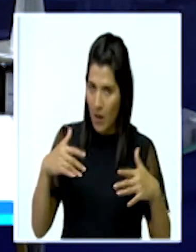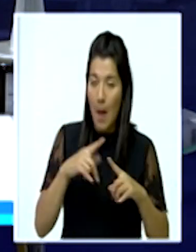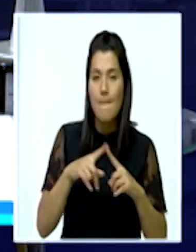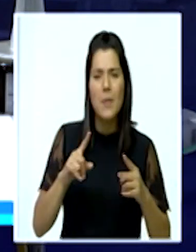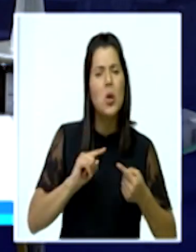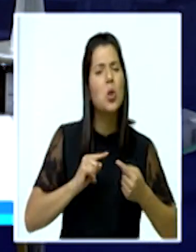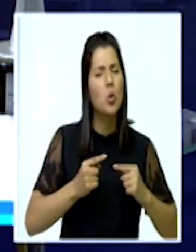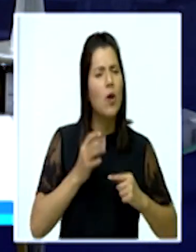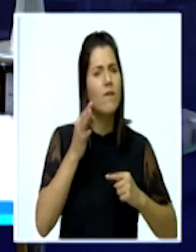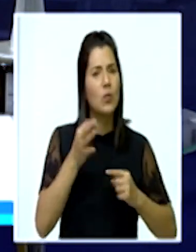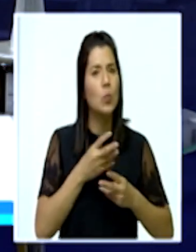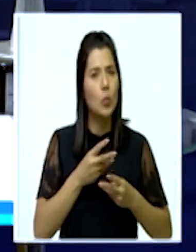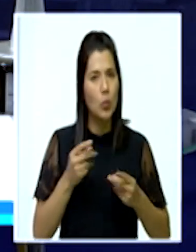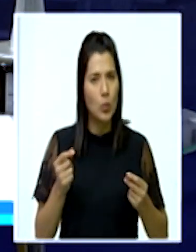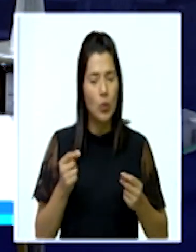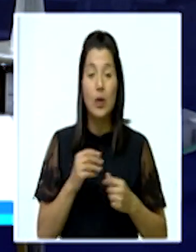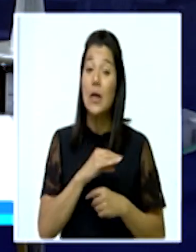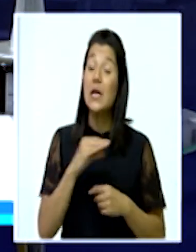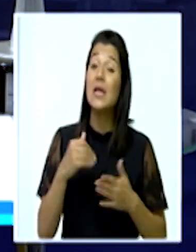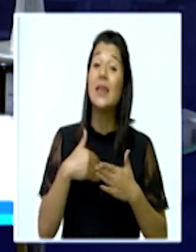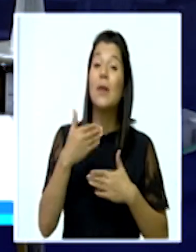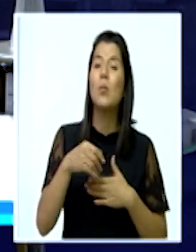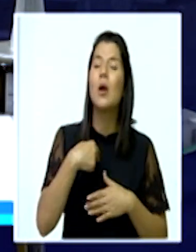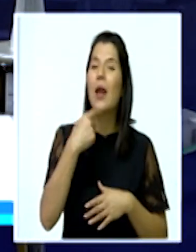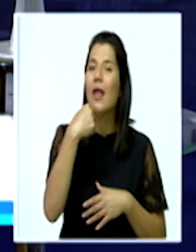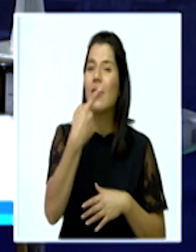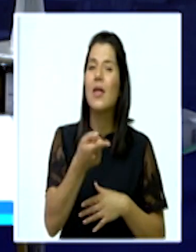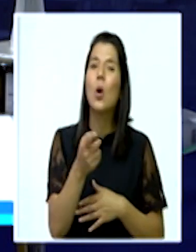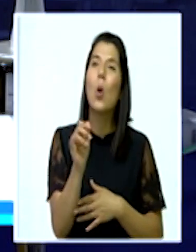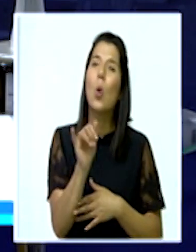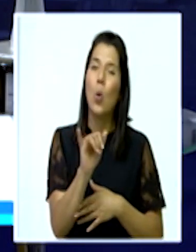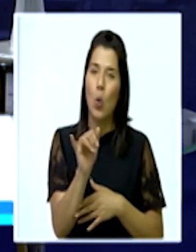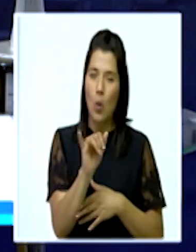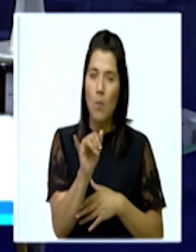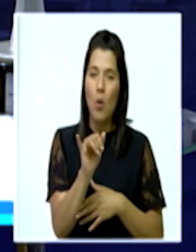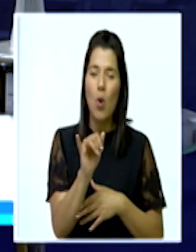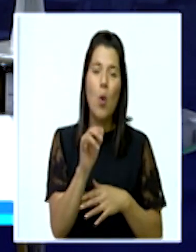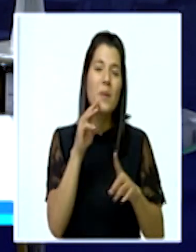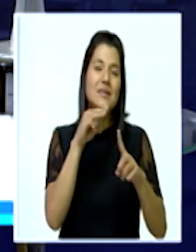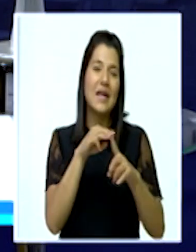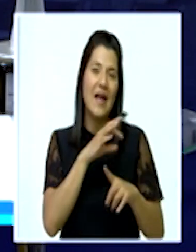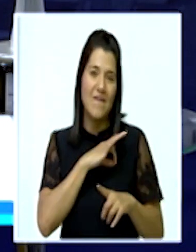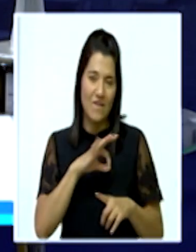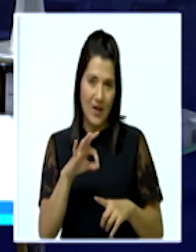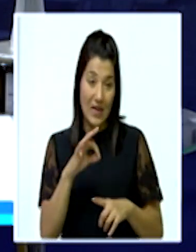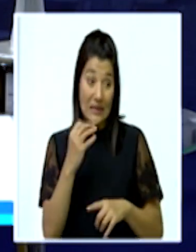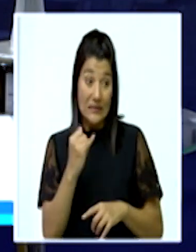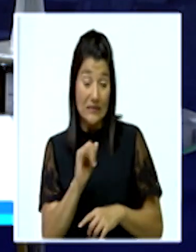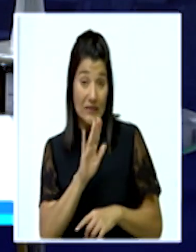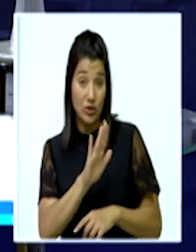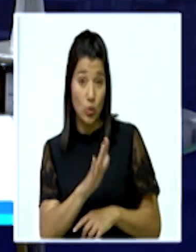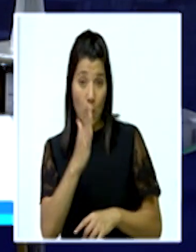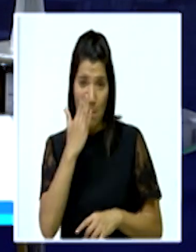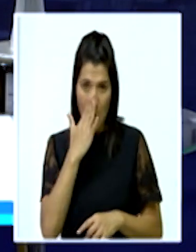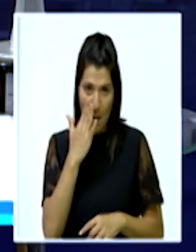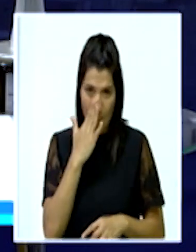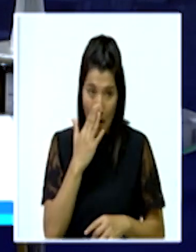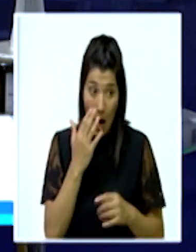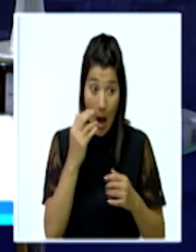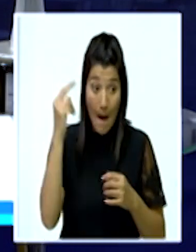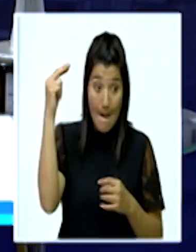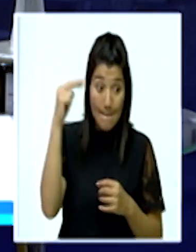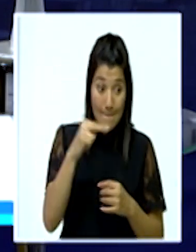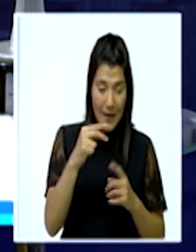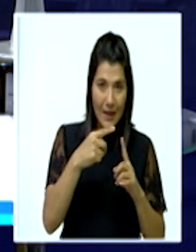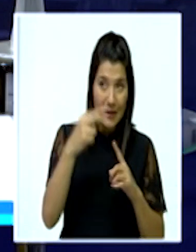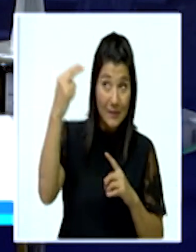te va a enseñar. Y después yo les digo como una cuestión de fe y esperanza. Si tu mamá te está viendo desde el cielo,